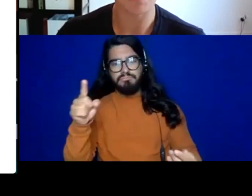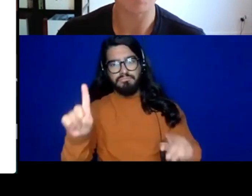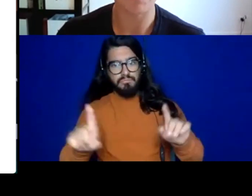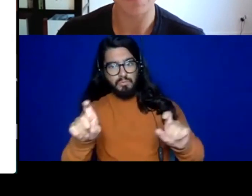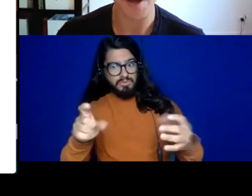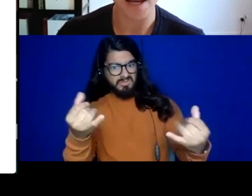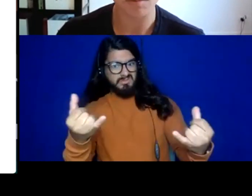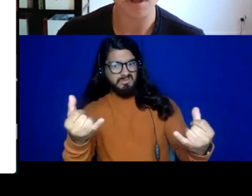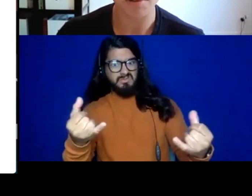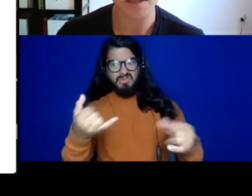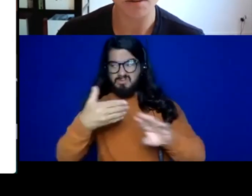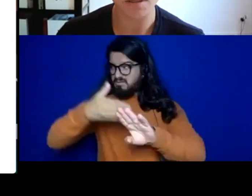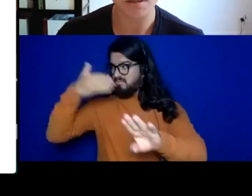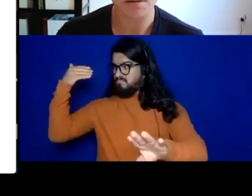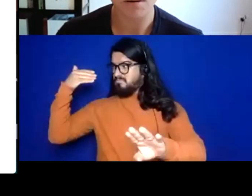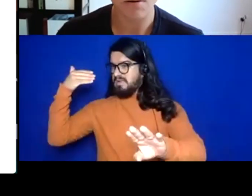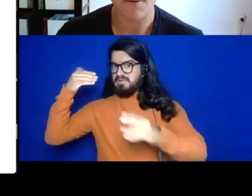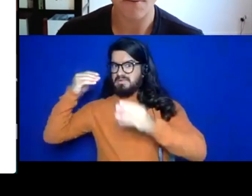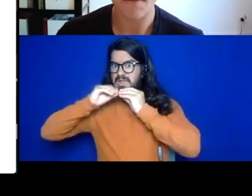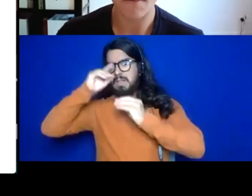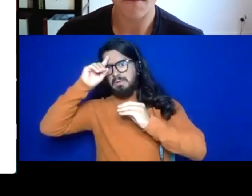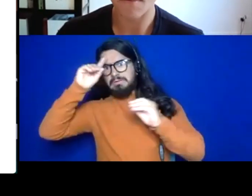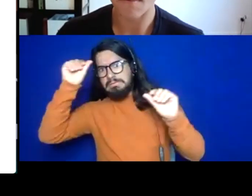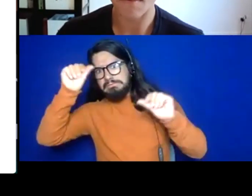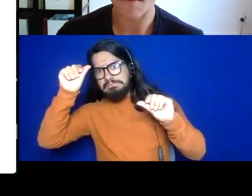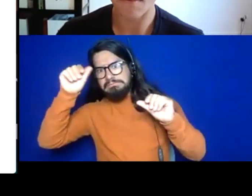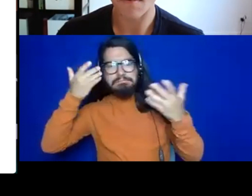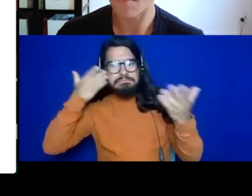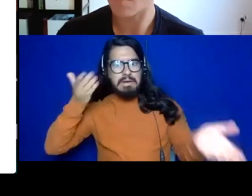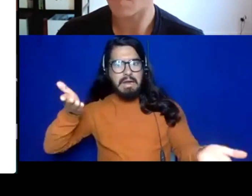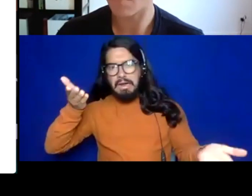¿O alguna pregunta hoy o en el pasado cuando lo han tratado de hacer anteriormente?